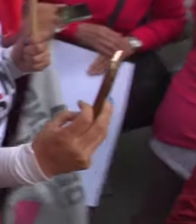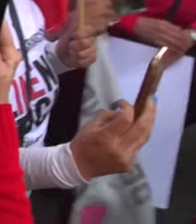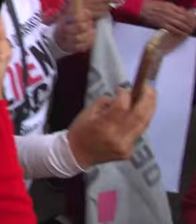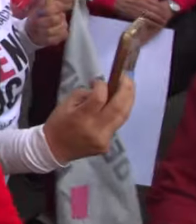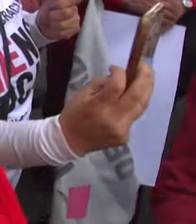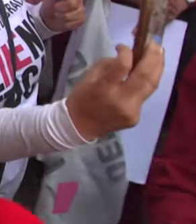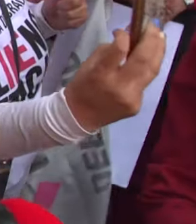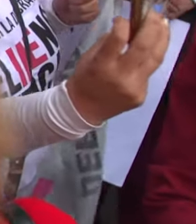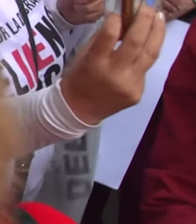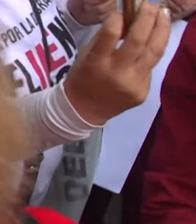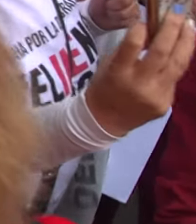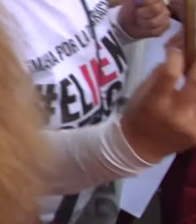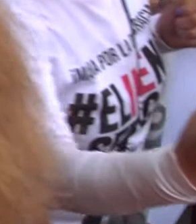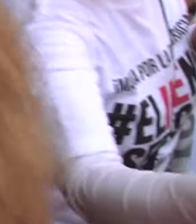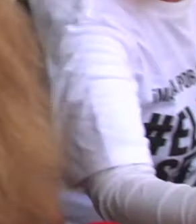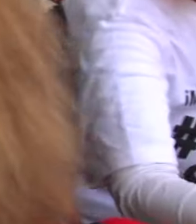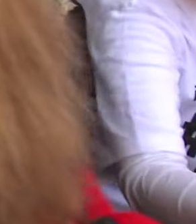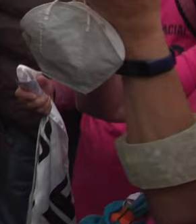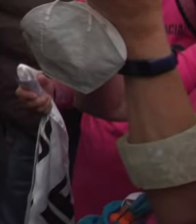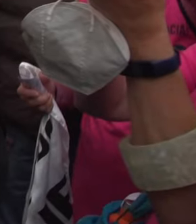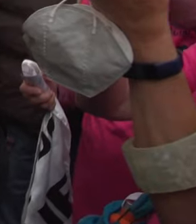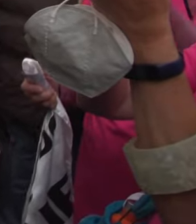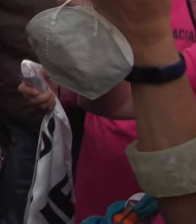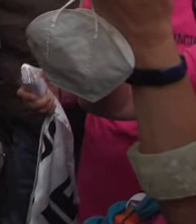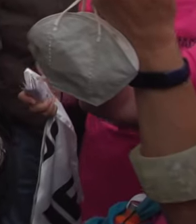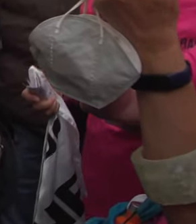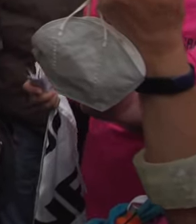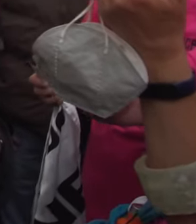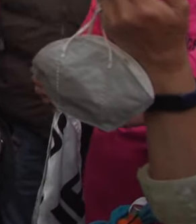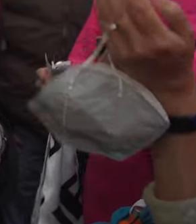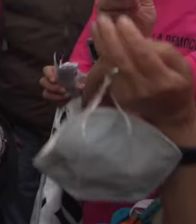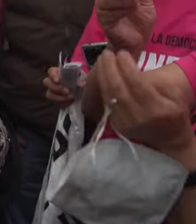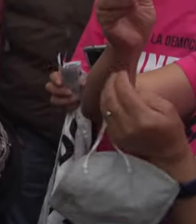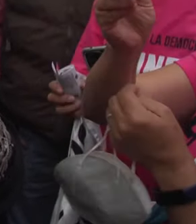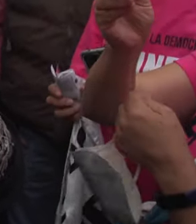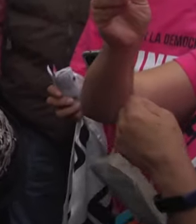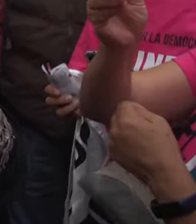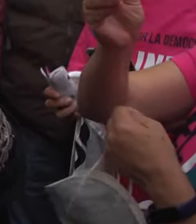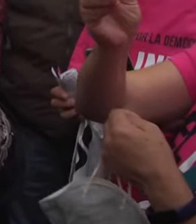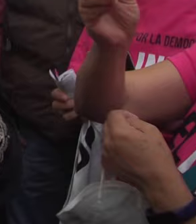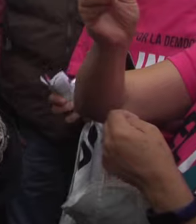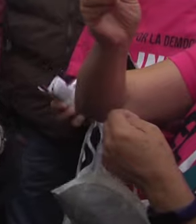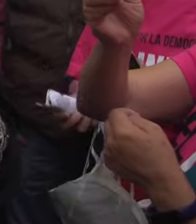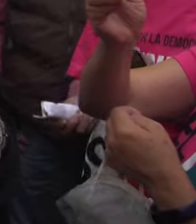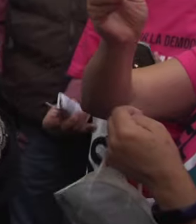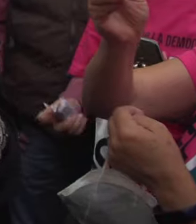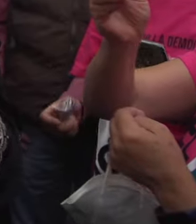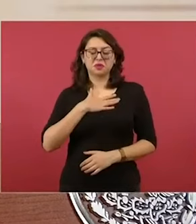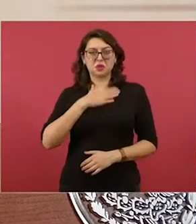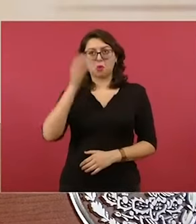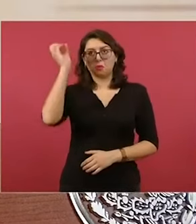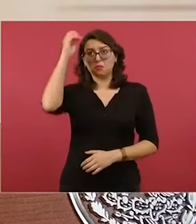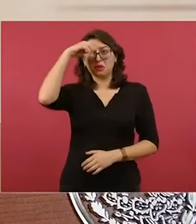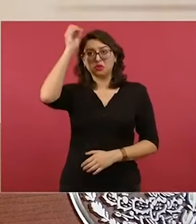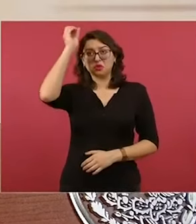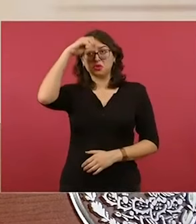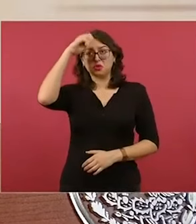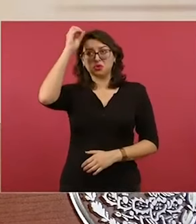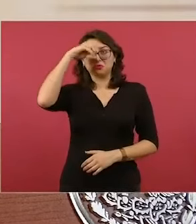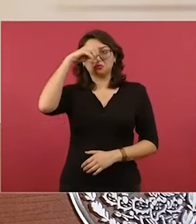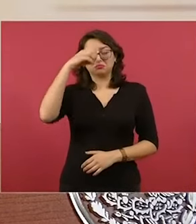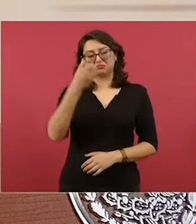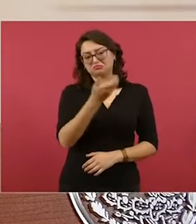utiliza huipiles, las blusas tradicionales usadas por las mujeres indígenas en distintas partes del país. Incluida